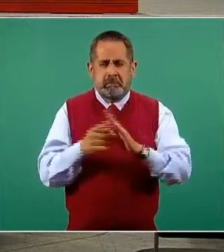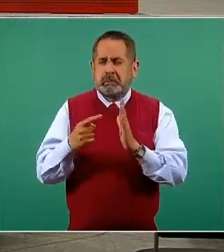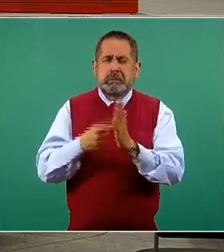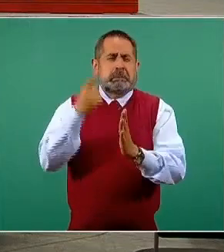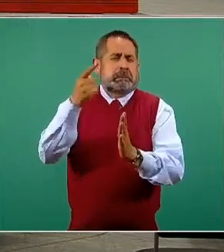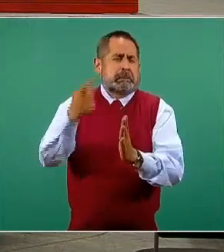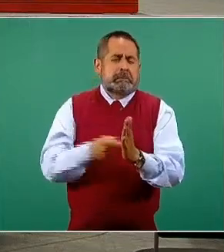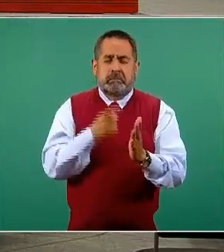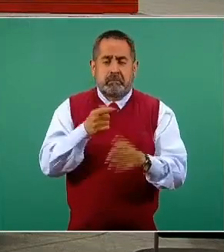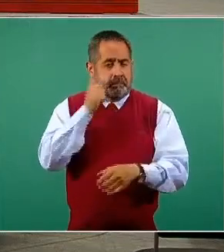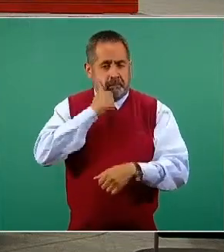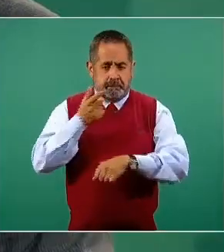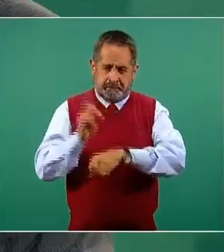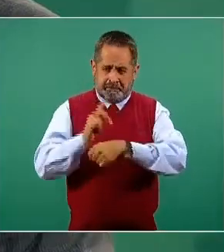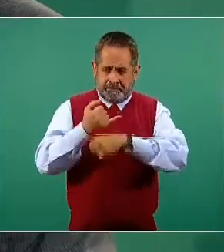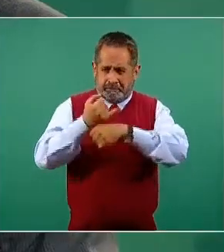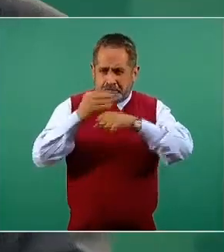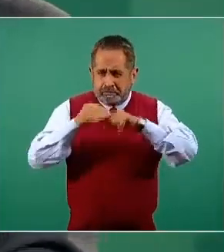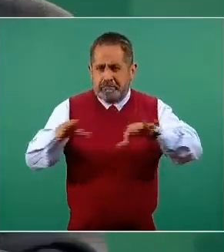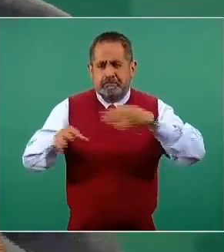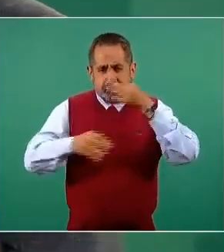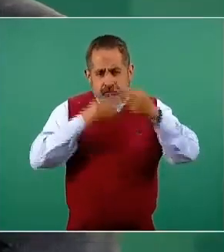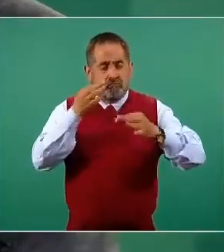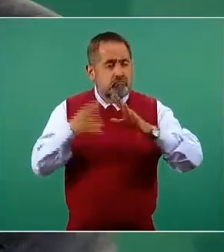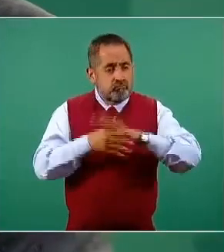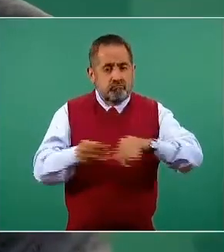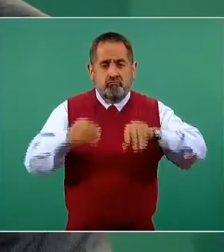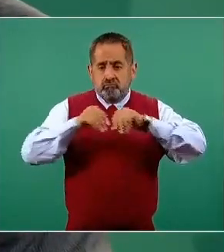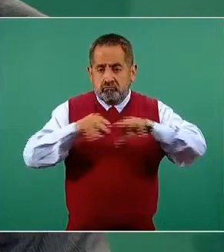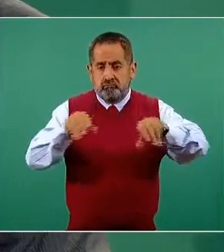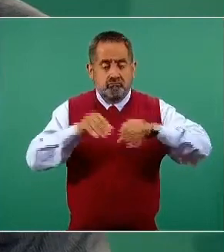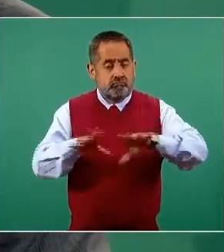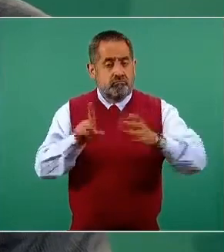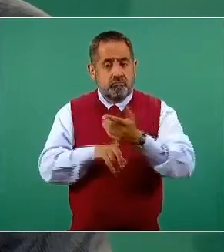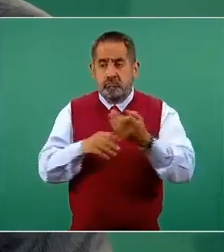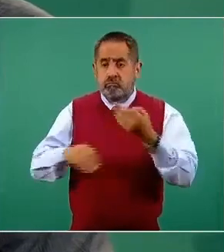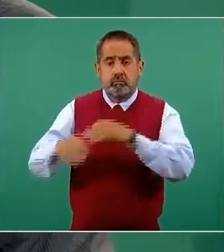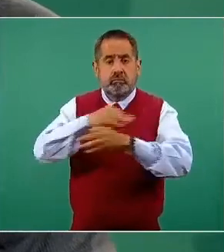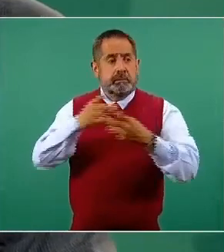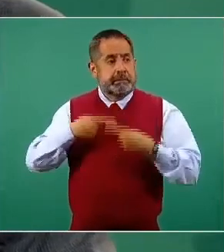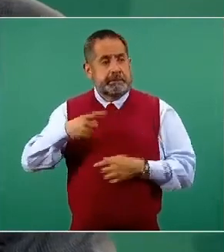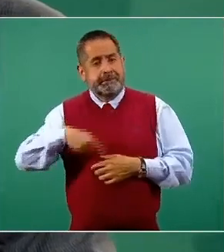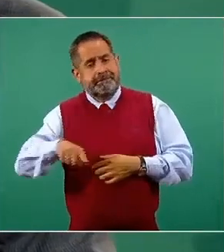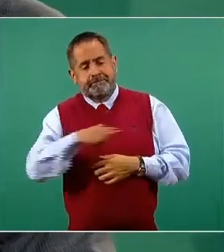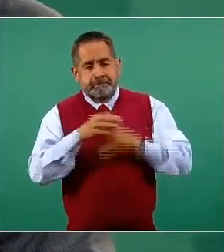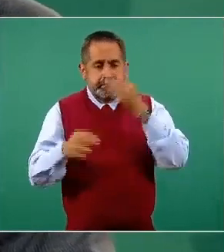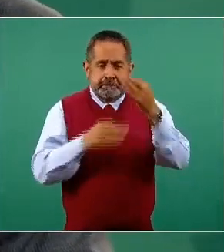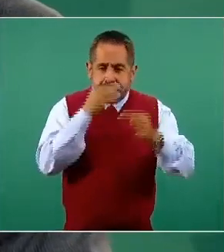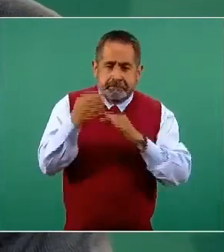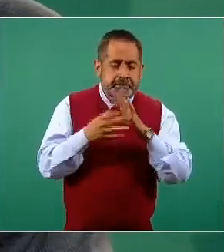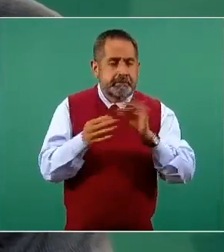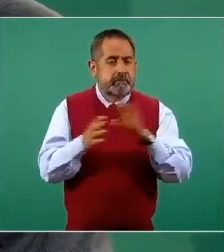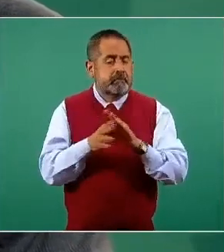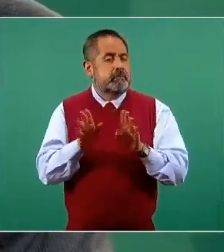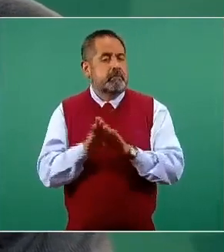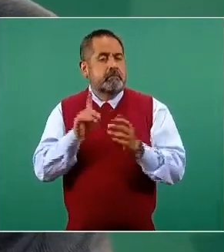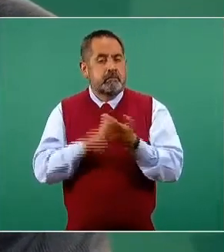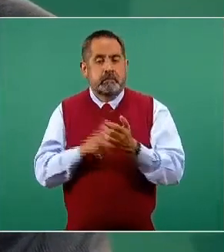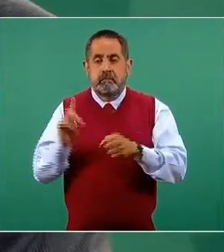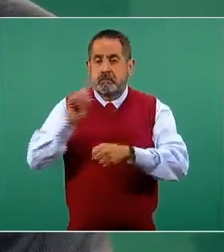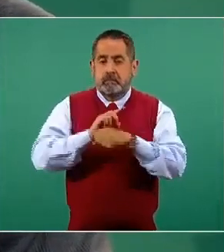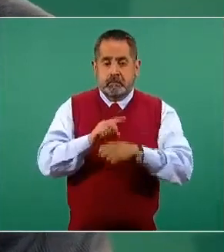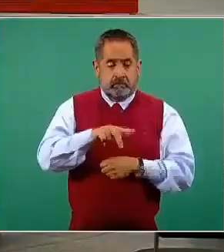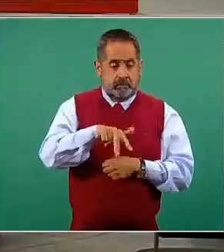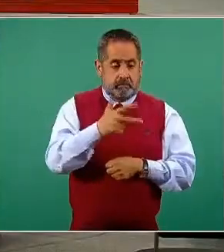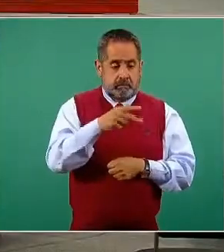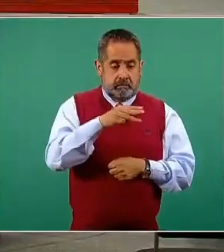con un informe a los medios de comunicación y particularmente a toda la sociedad, de tal manera que a partir del 13